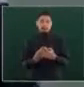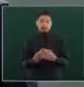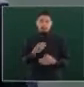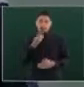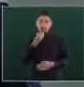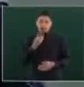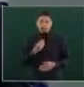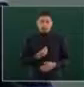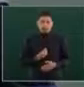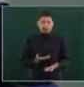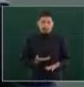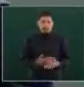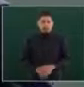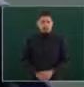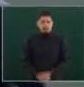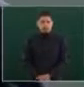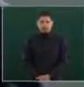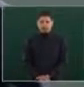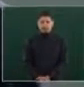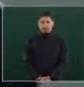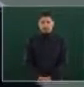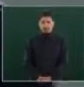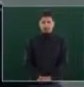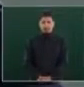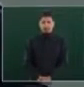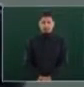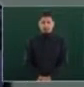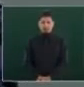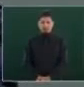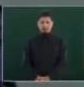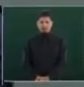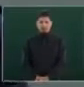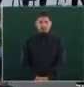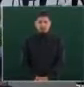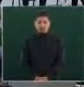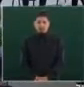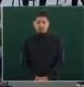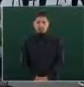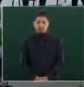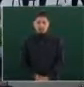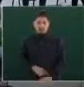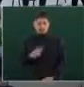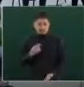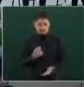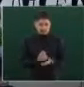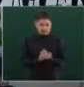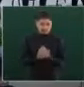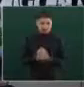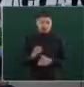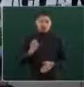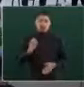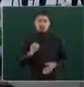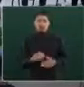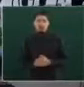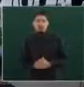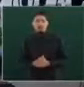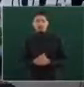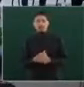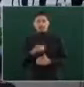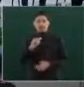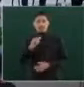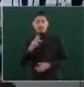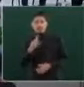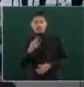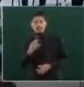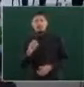la capacidad que tenemos en méxico para cumplir que con este programa que ustedes proponen para la erradicación de